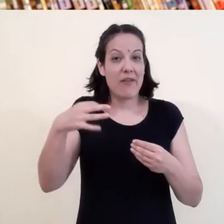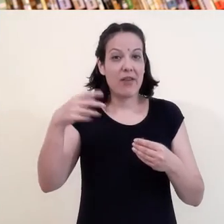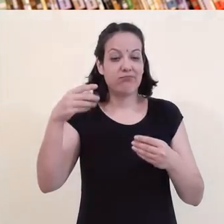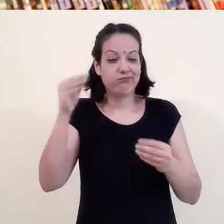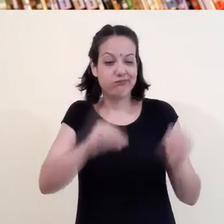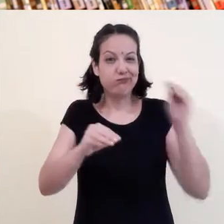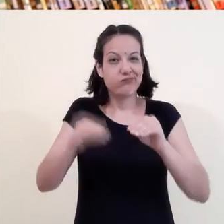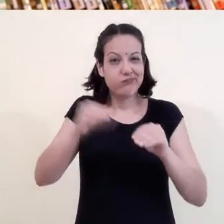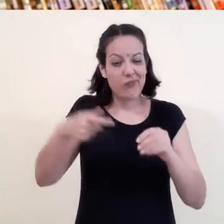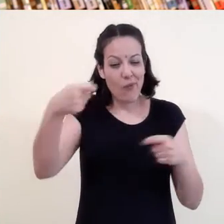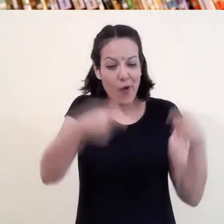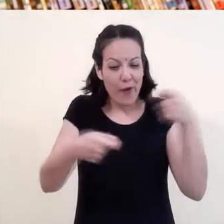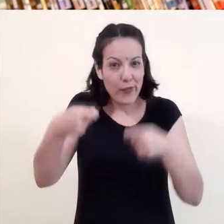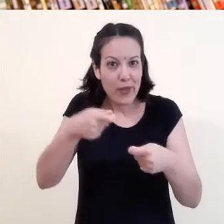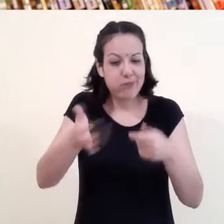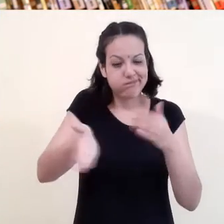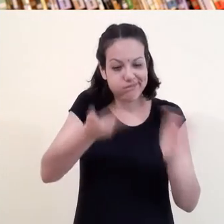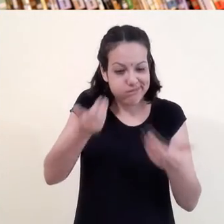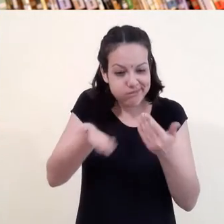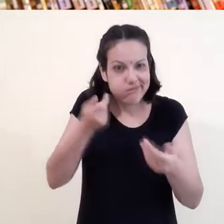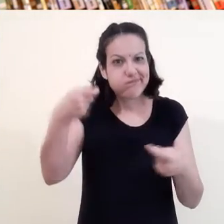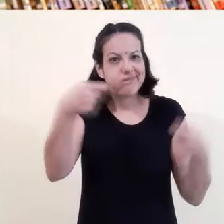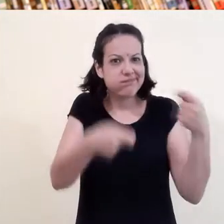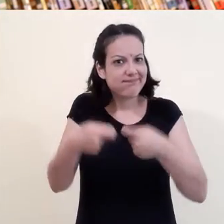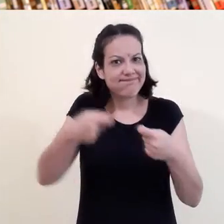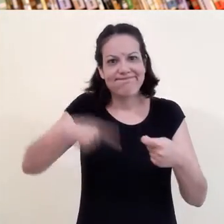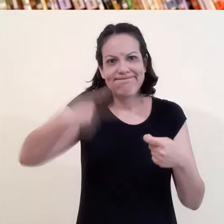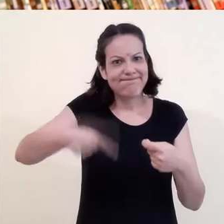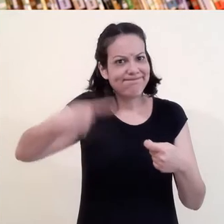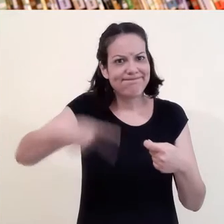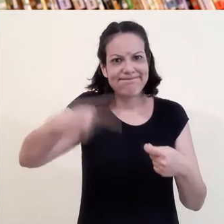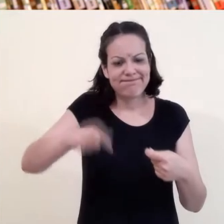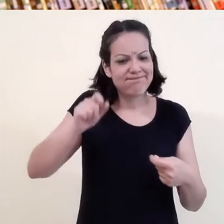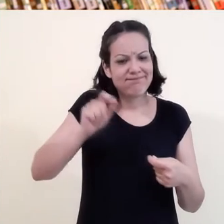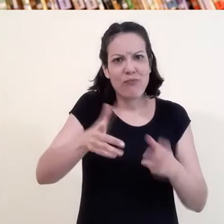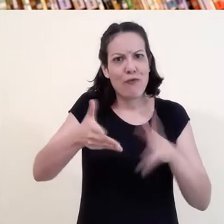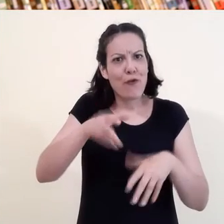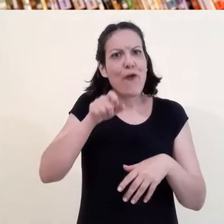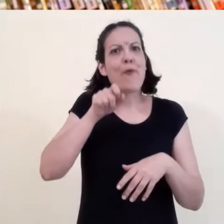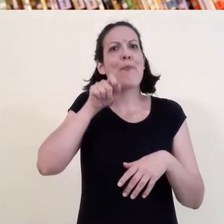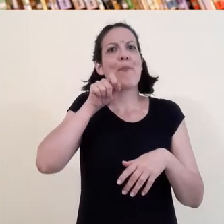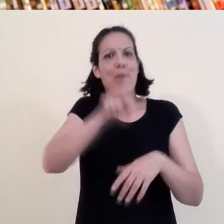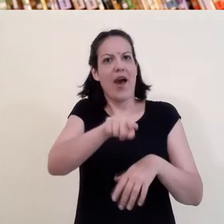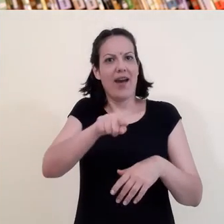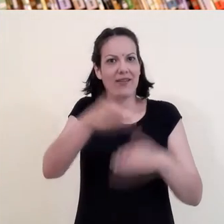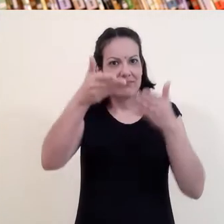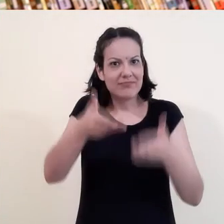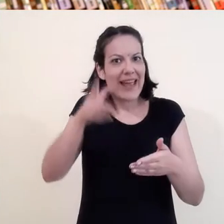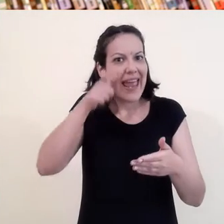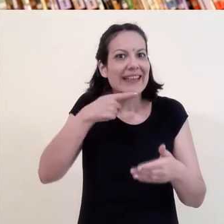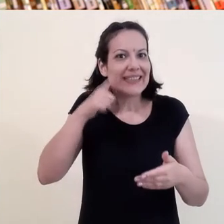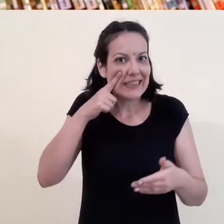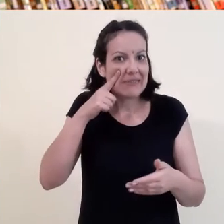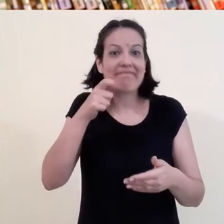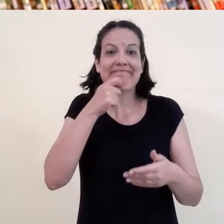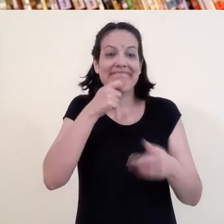debe irse construyendo y deconstruyéndonos permanentemente. Porque esa es la condición para que sea, si no, no es